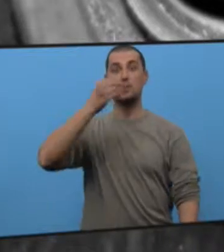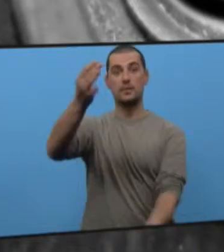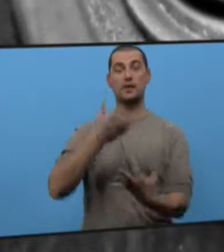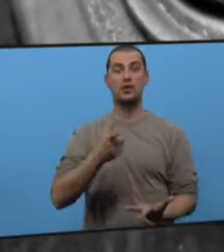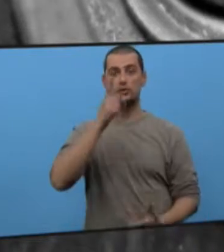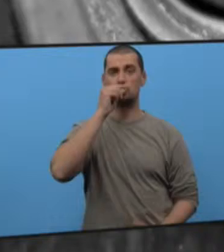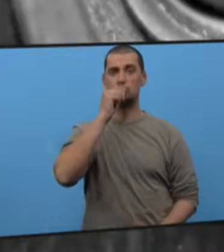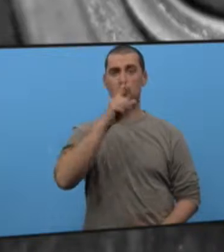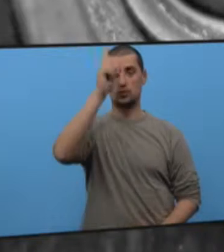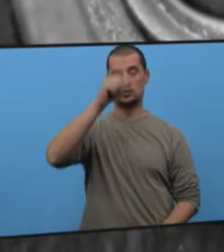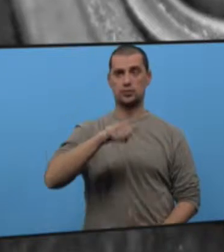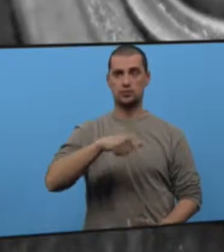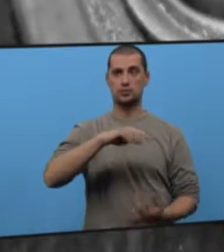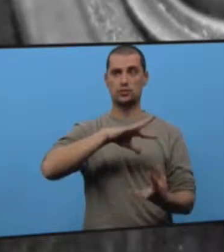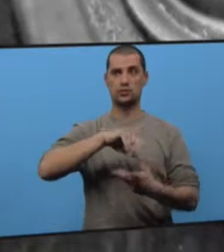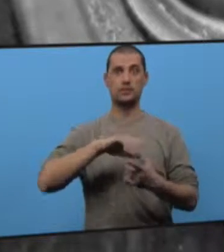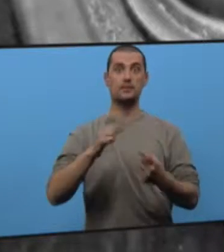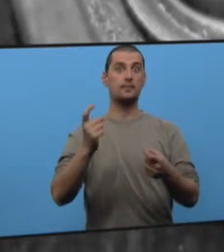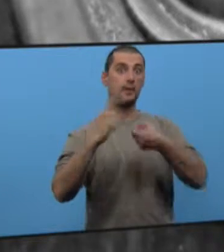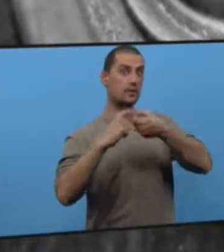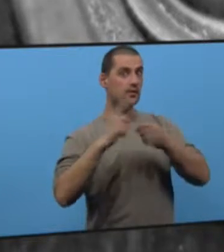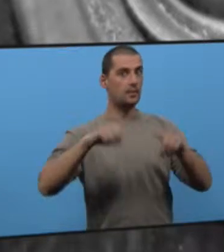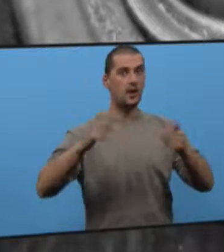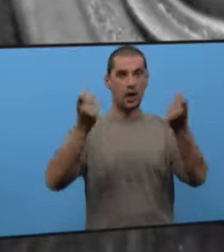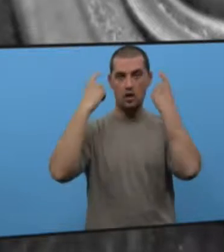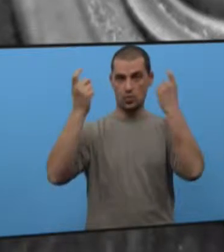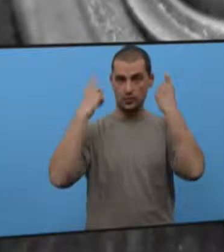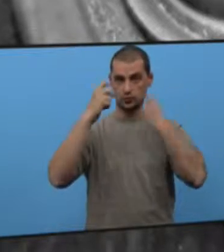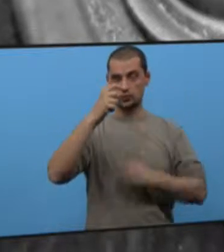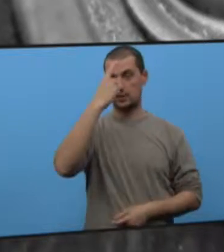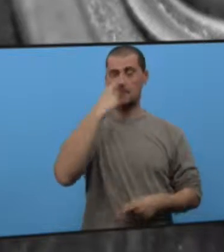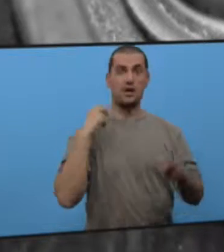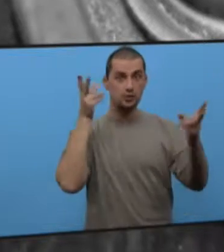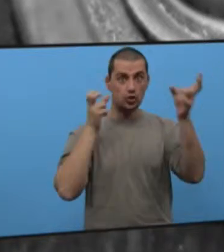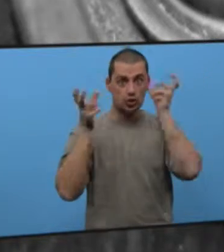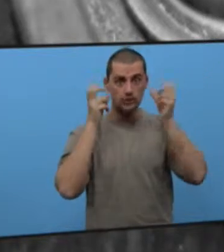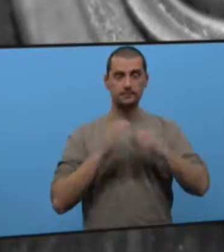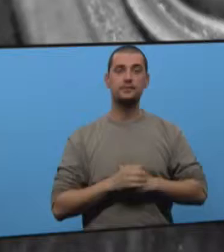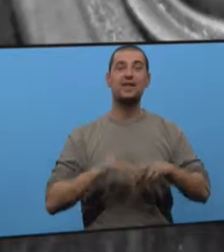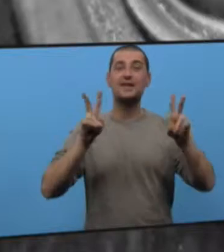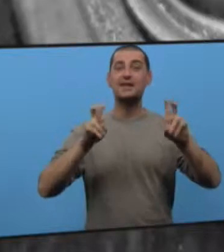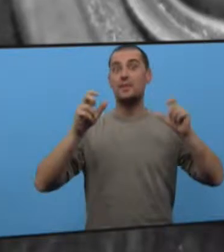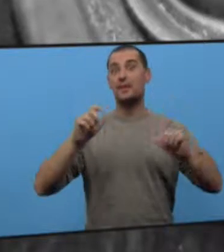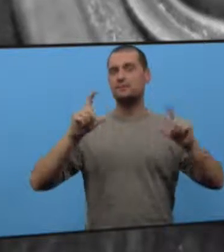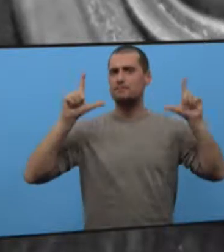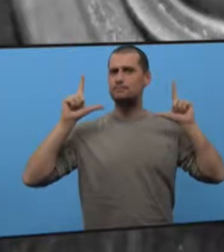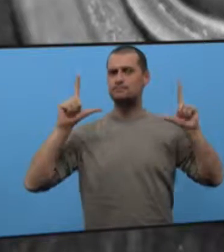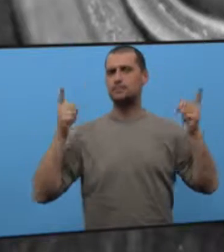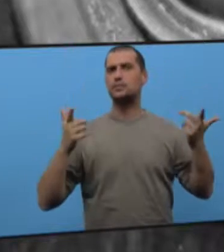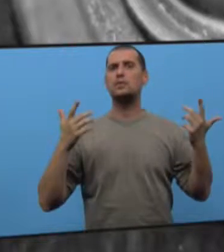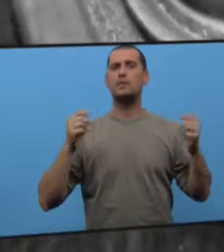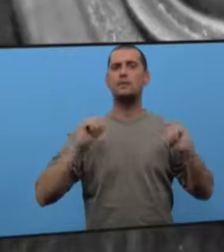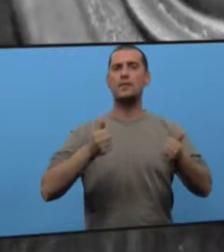Benvidos a este espazo da Fundación TIC no que participan os nosos alumnos da Escola de Imaxe Son. No tema de portada, afondaremos